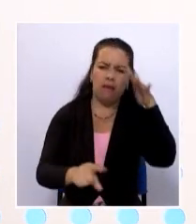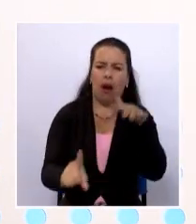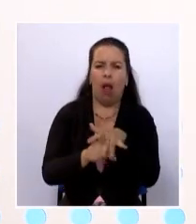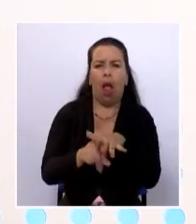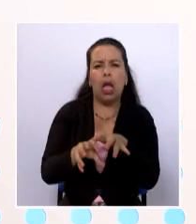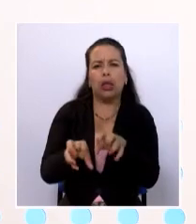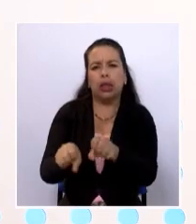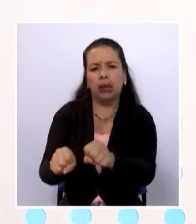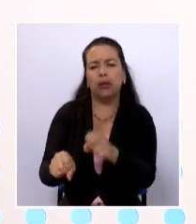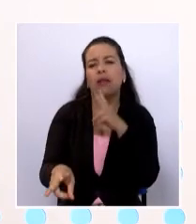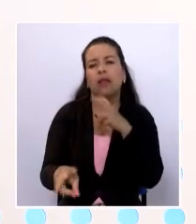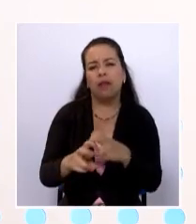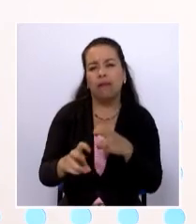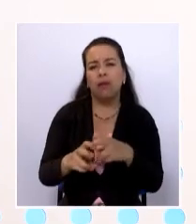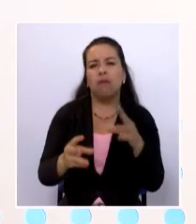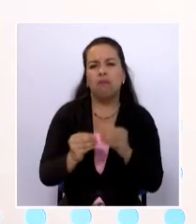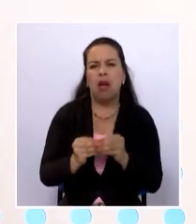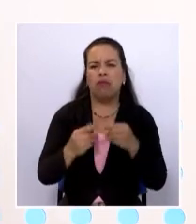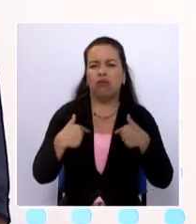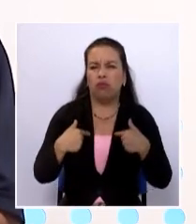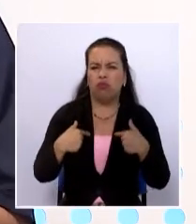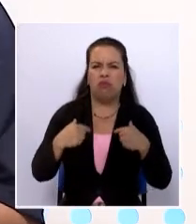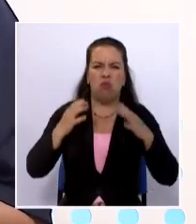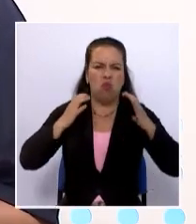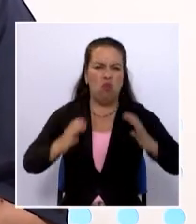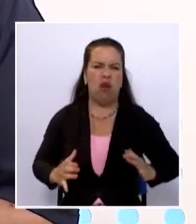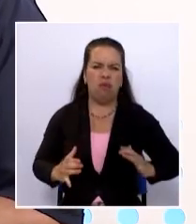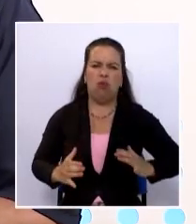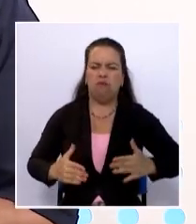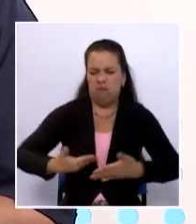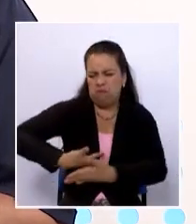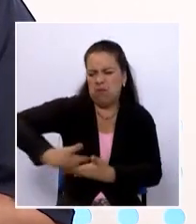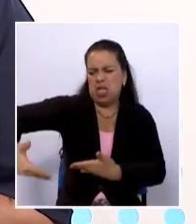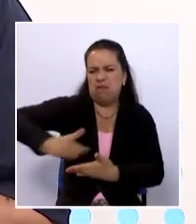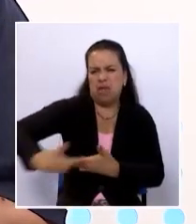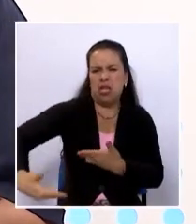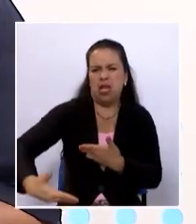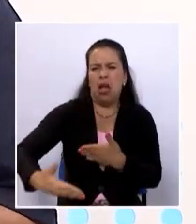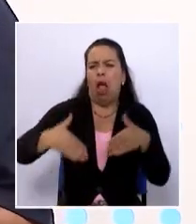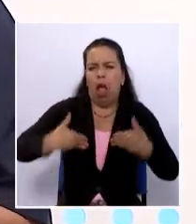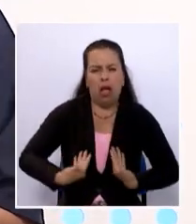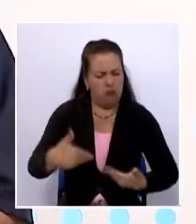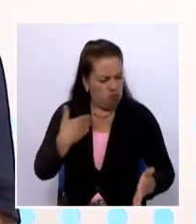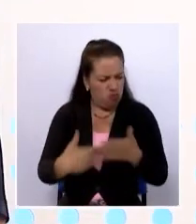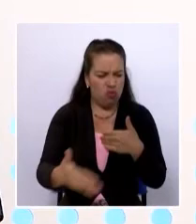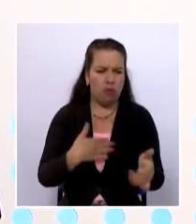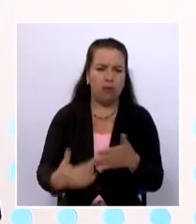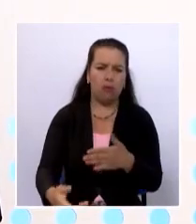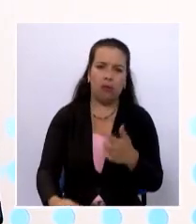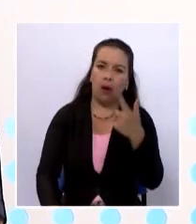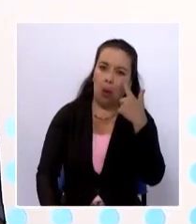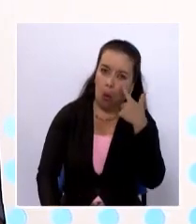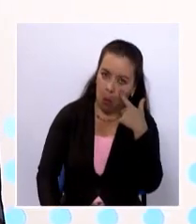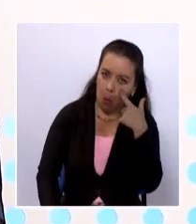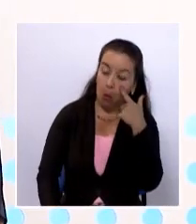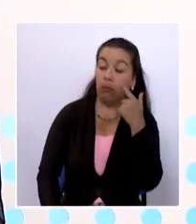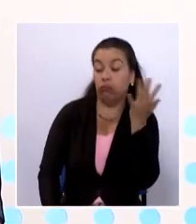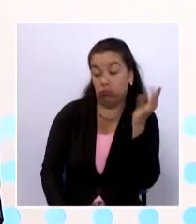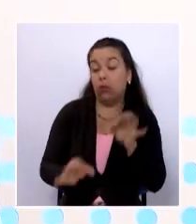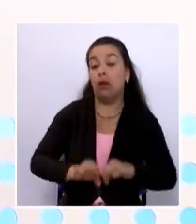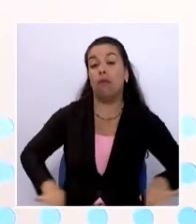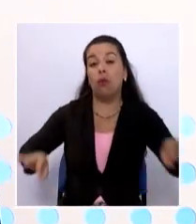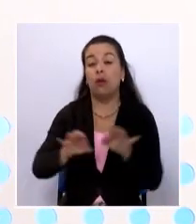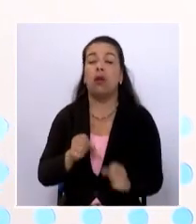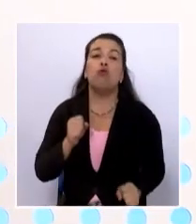asociado a sobre demanda física muchas veces les recordé le insistimos a los pacientes que hay que hacer actividad física y ellos